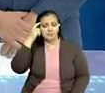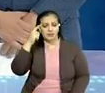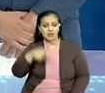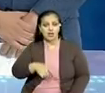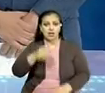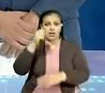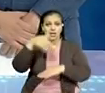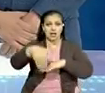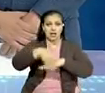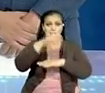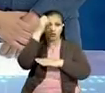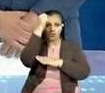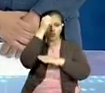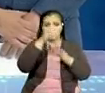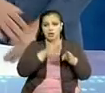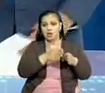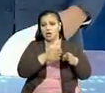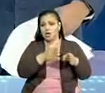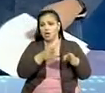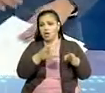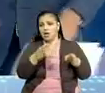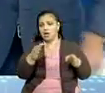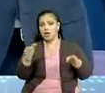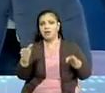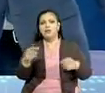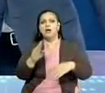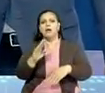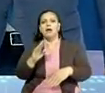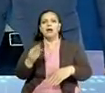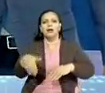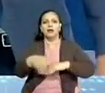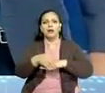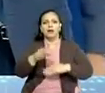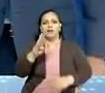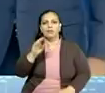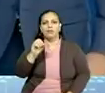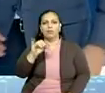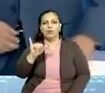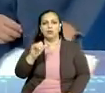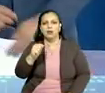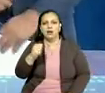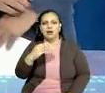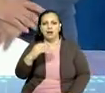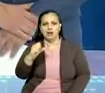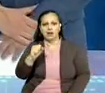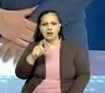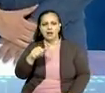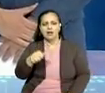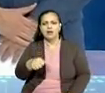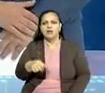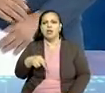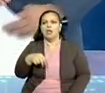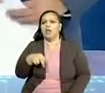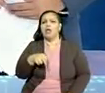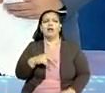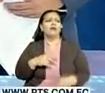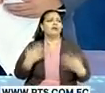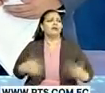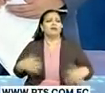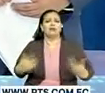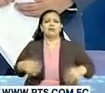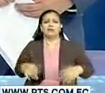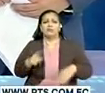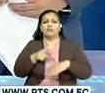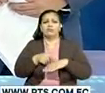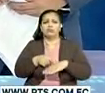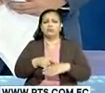Ah, ya. No llegas. Entonces... Llegas con la vejiga ahí. Antes, desinflada. Claro. La vejiga desinflada y si no es la parte de la vejiga, llega caminando